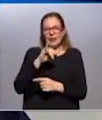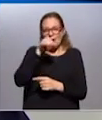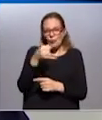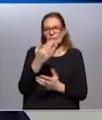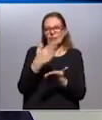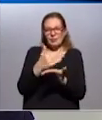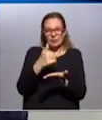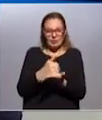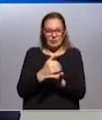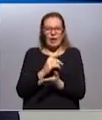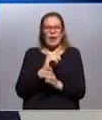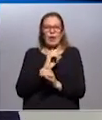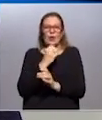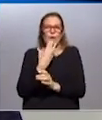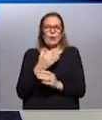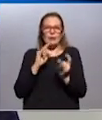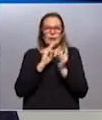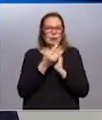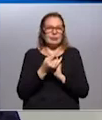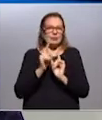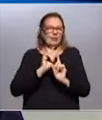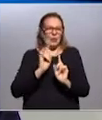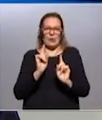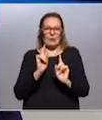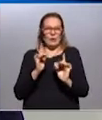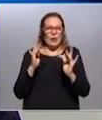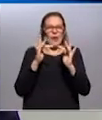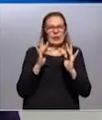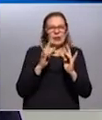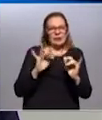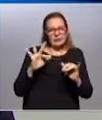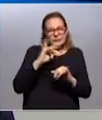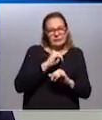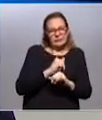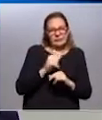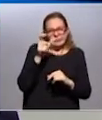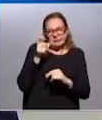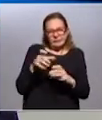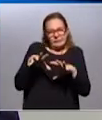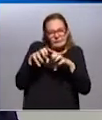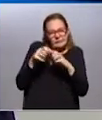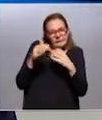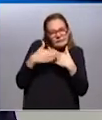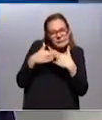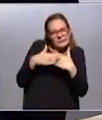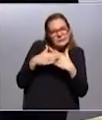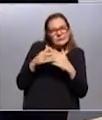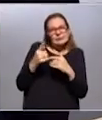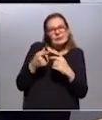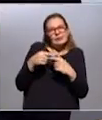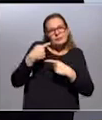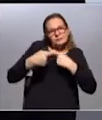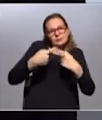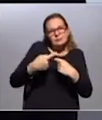departamental como en el parlamento no lo tienes es un contacto diario con los vecinos y eso es lo que vamos a desarrollar